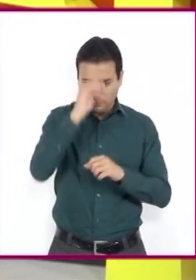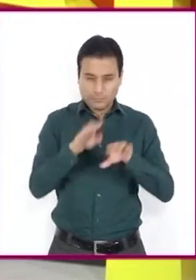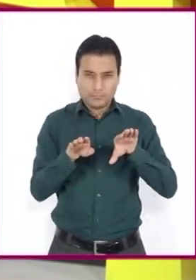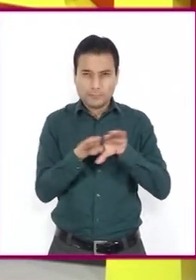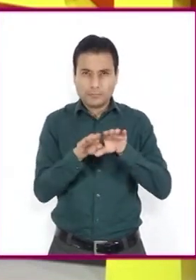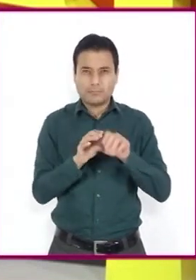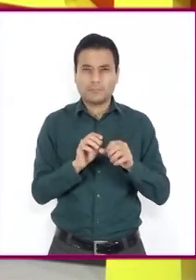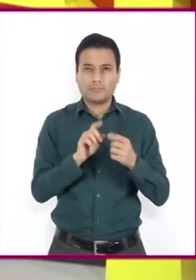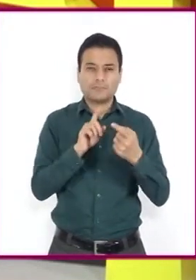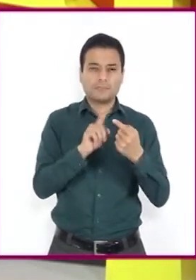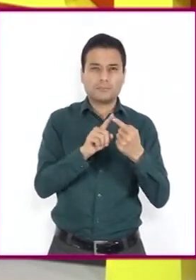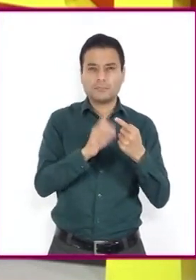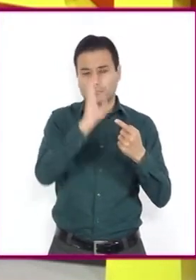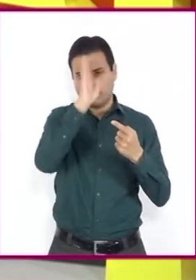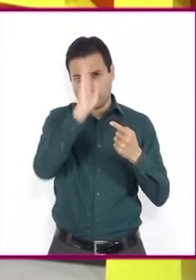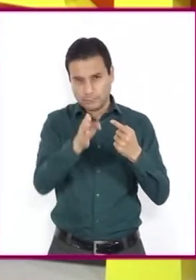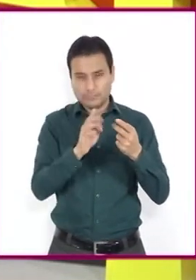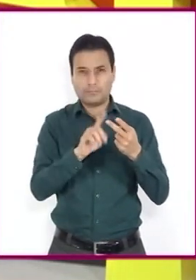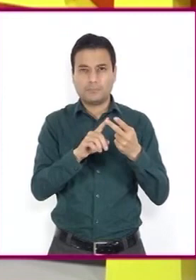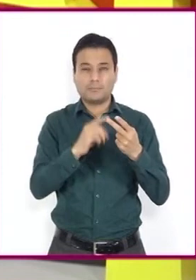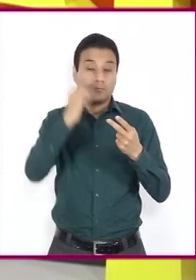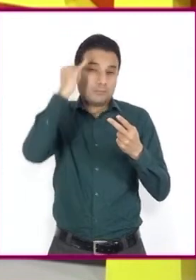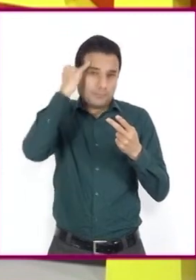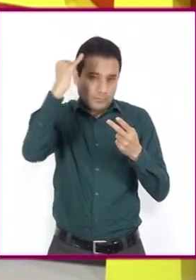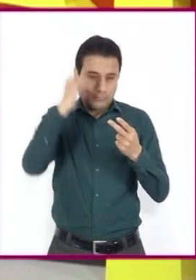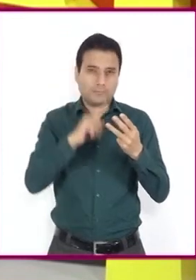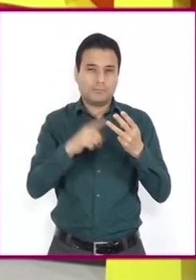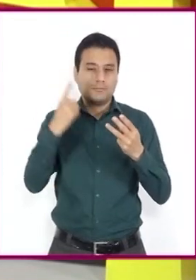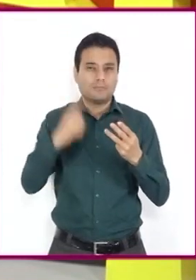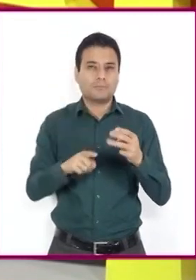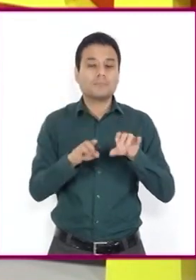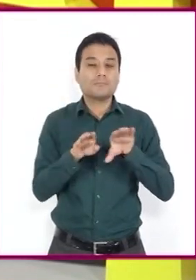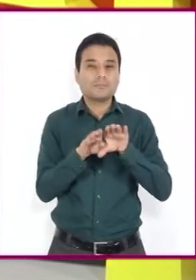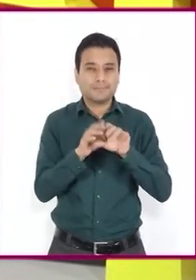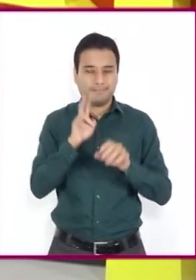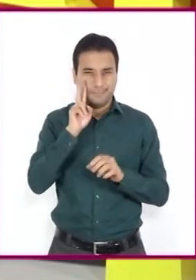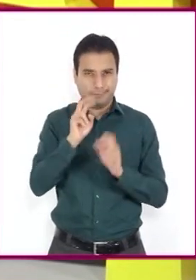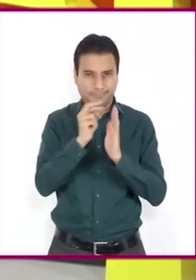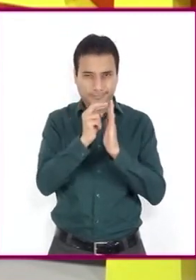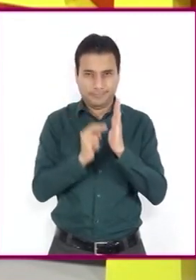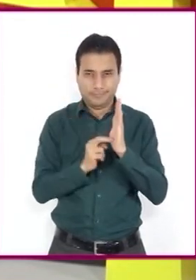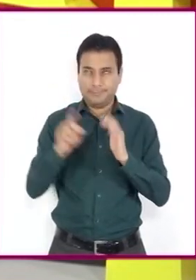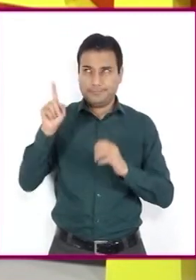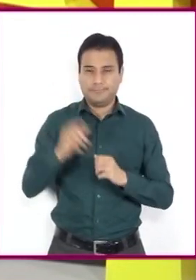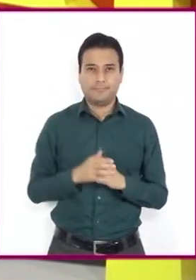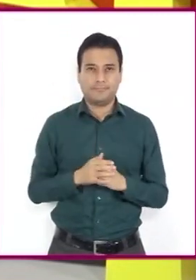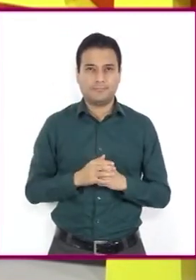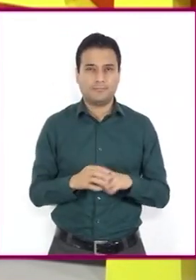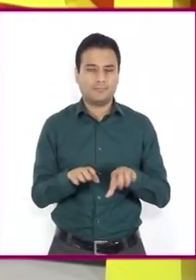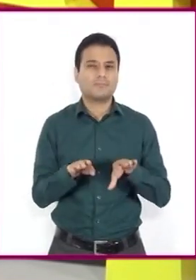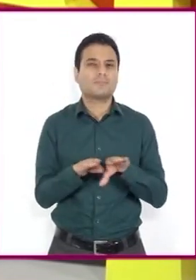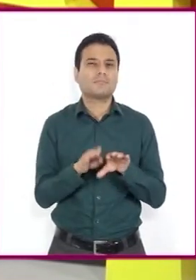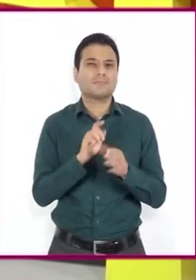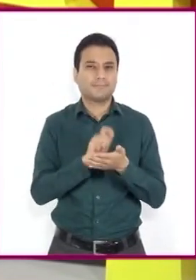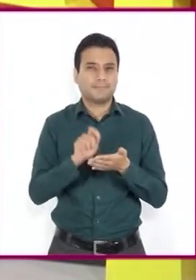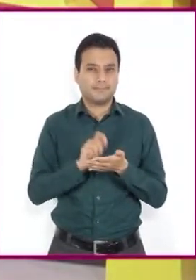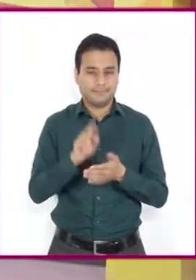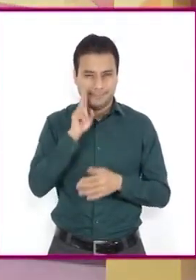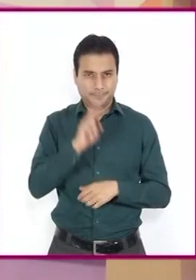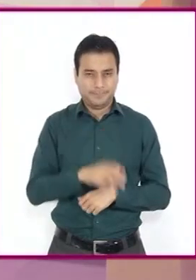indicativo, subjuntivo e imperativo. Veamos las siguientes reglas y analicemos detenidamente cómo está redactada cada